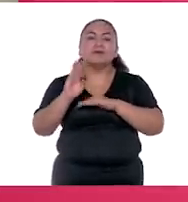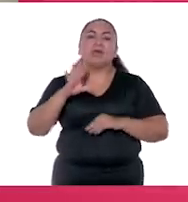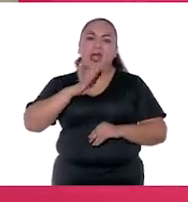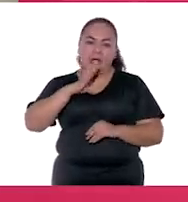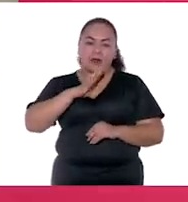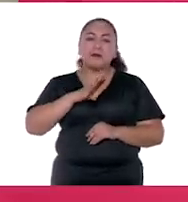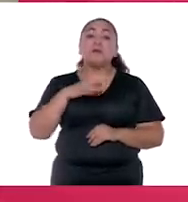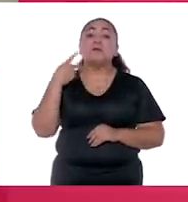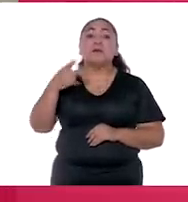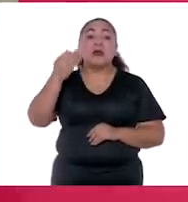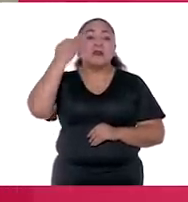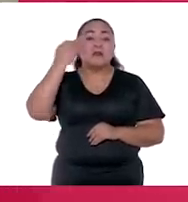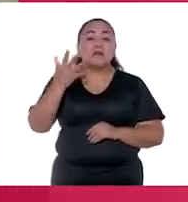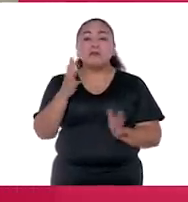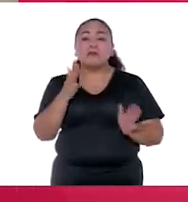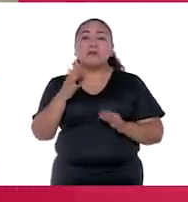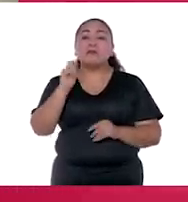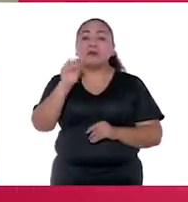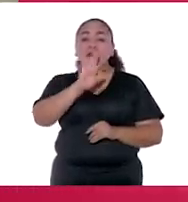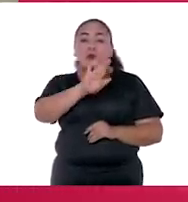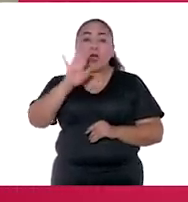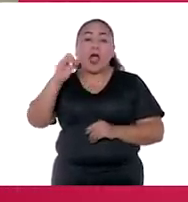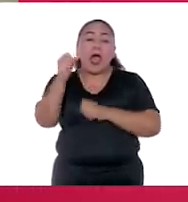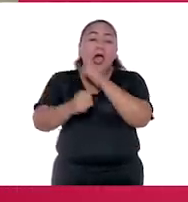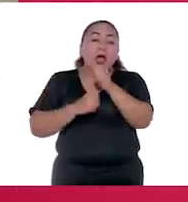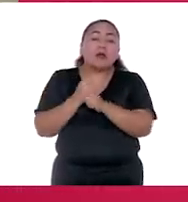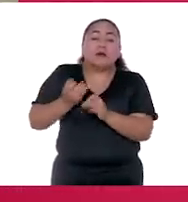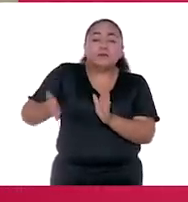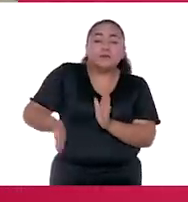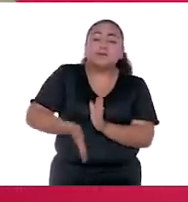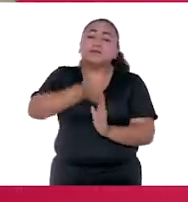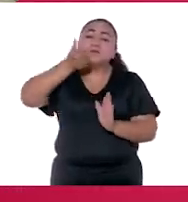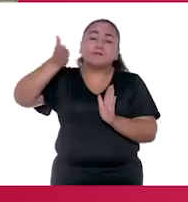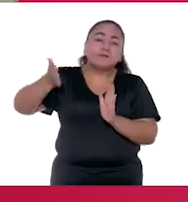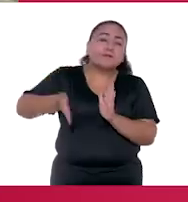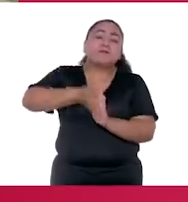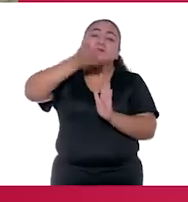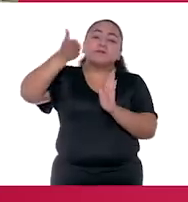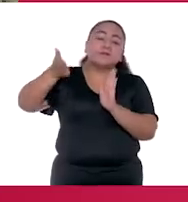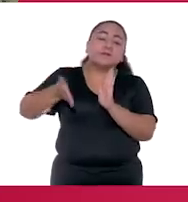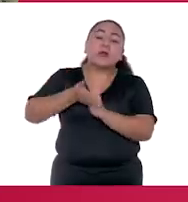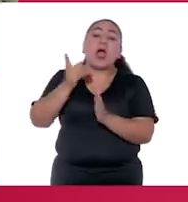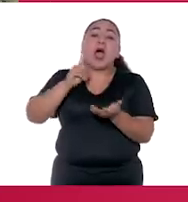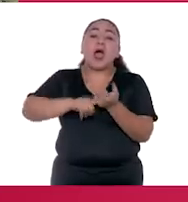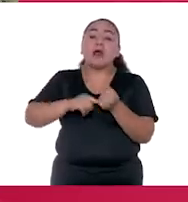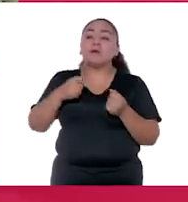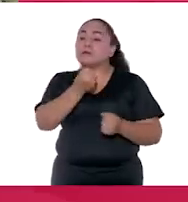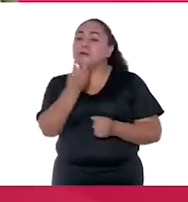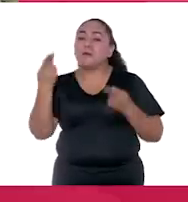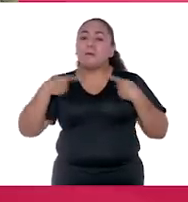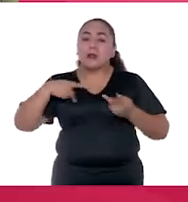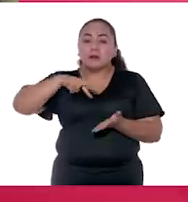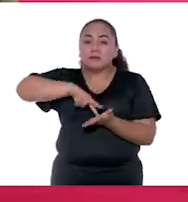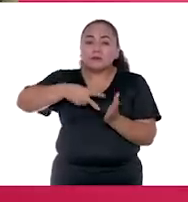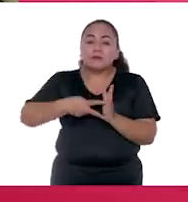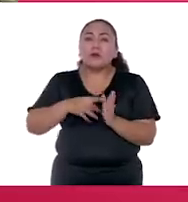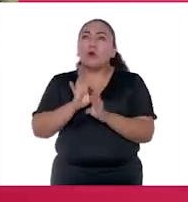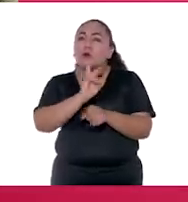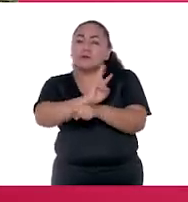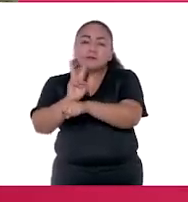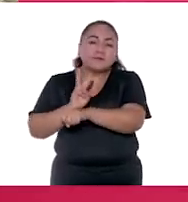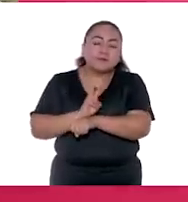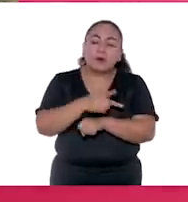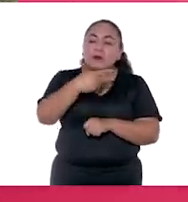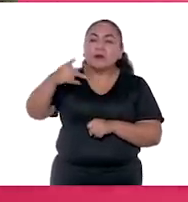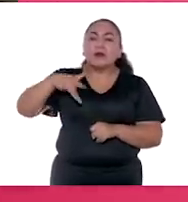Parece que durante los 55 años que duró la construcción, varios arquitectos se hicieron cargo del proyecto y cada uno puso algo